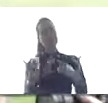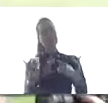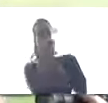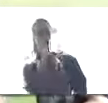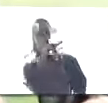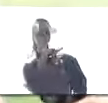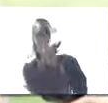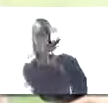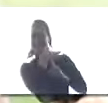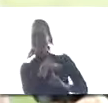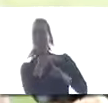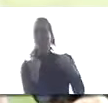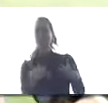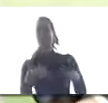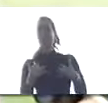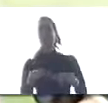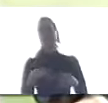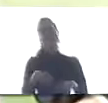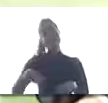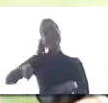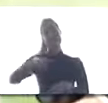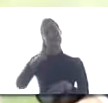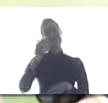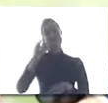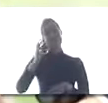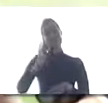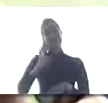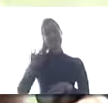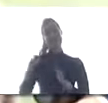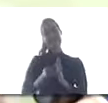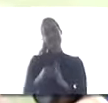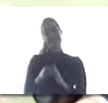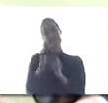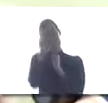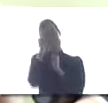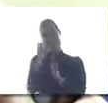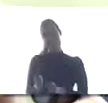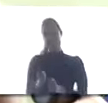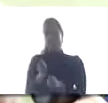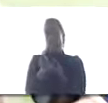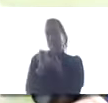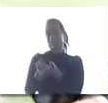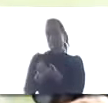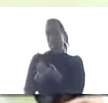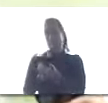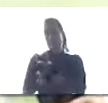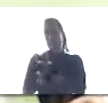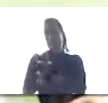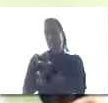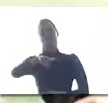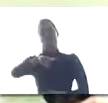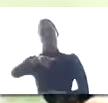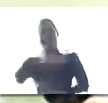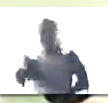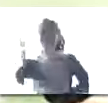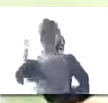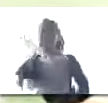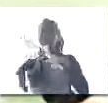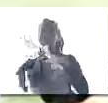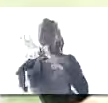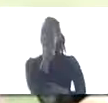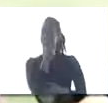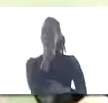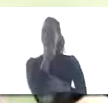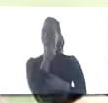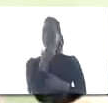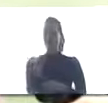Creo que eso hay que reconocerlo y hay un análisis muy, muy concreto en lo que se ha vivido